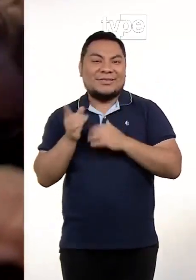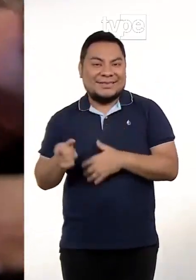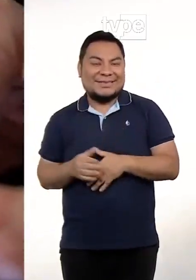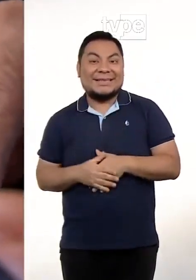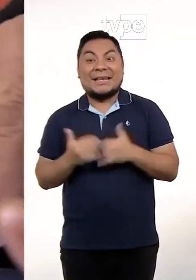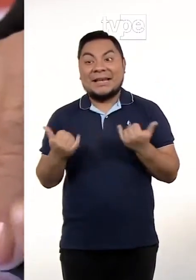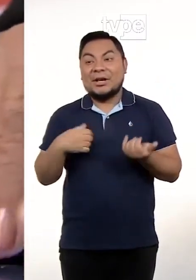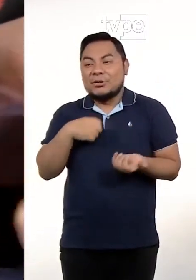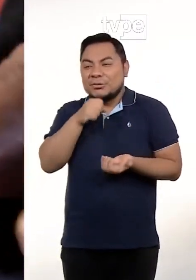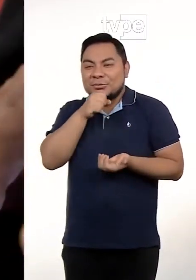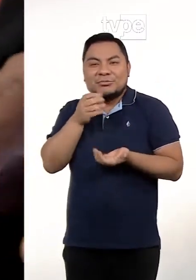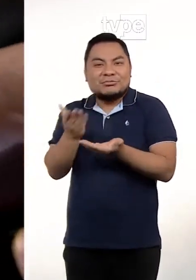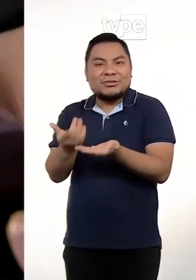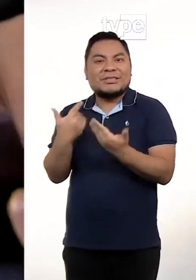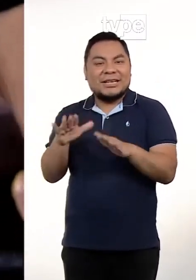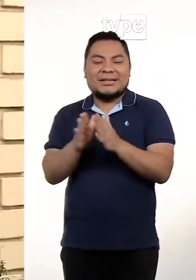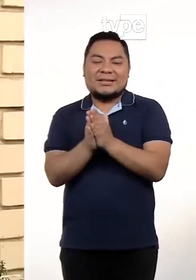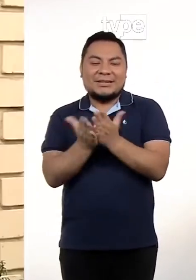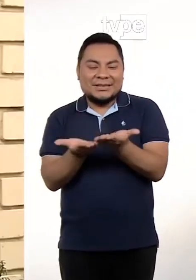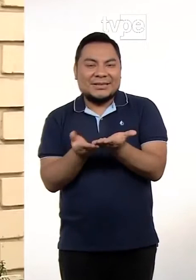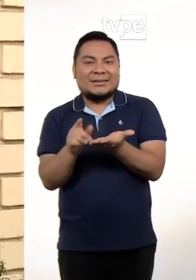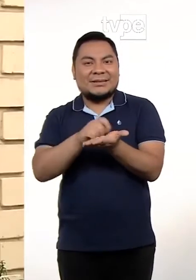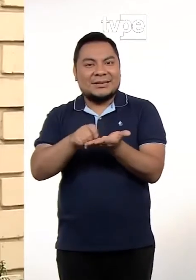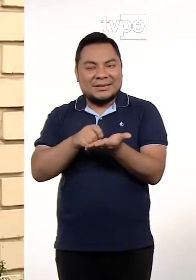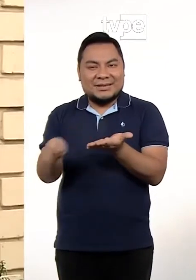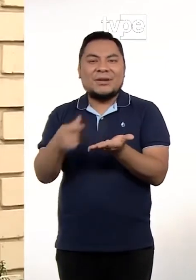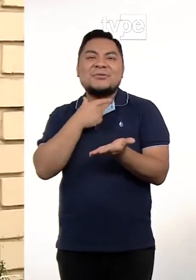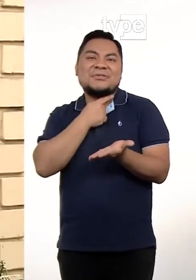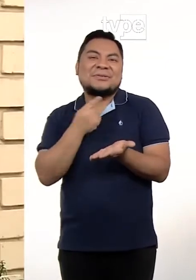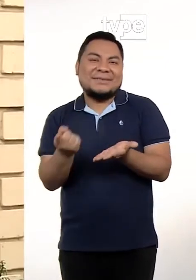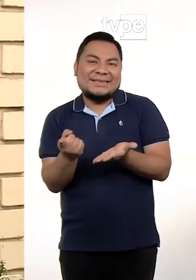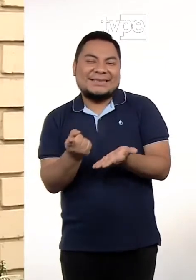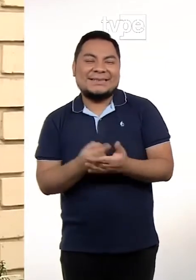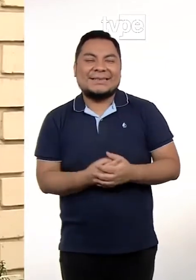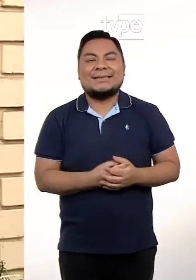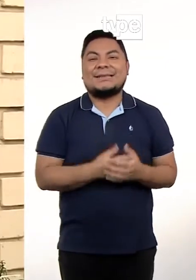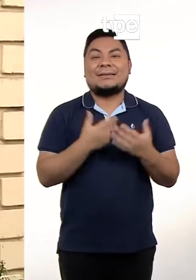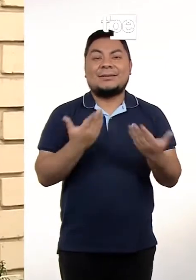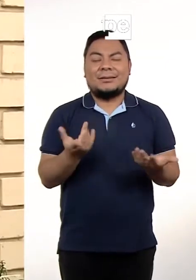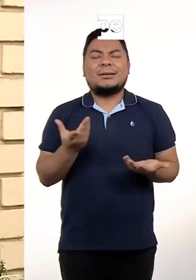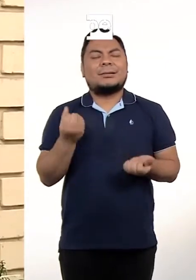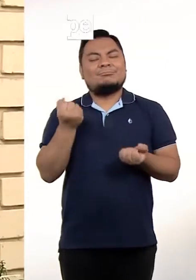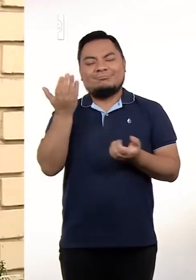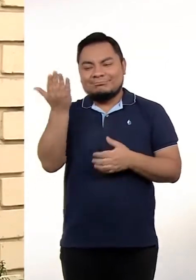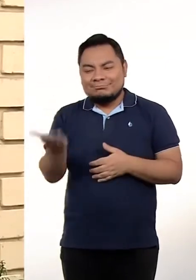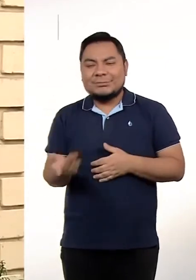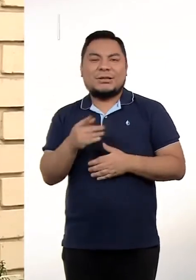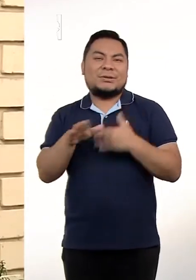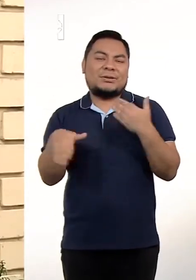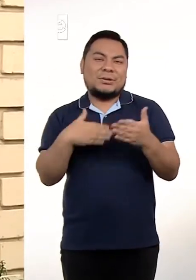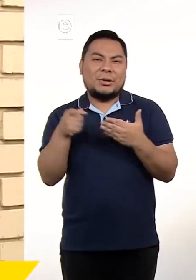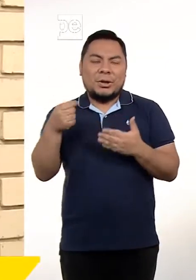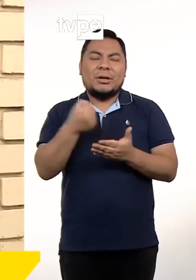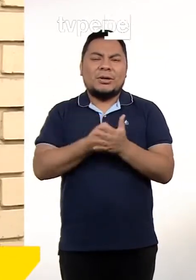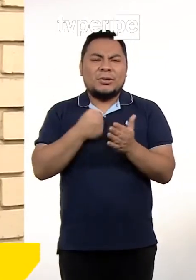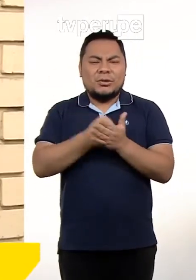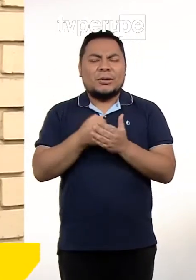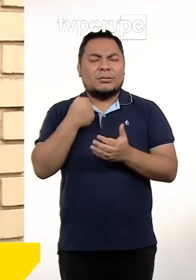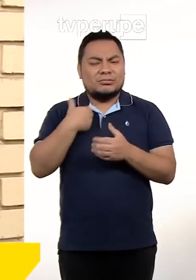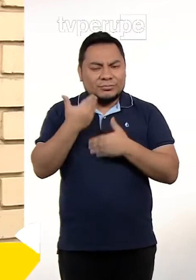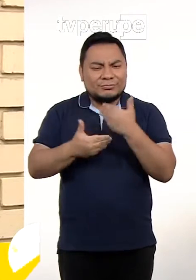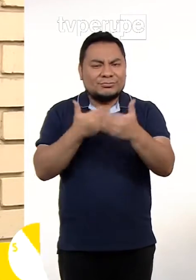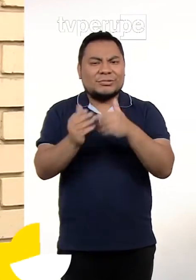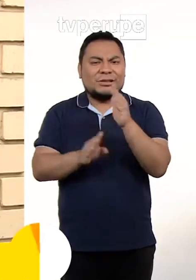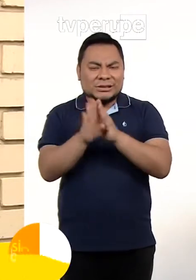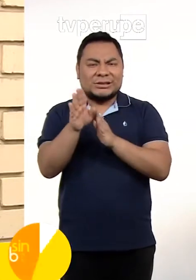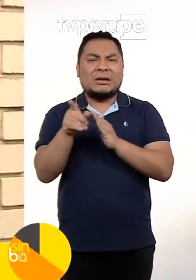años atrás. Miren, Angelita, la edad que tiene y ya tiene el libro en manos. si no fuera por ella, por la tenacidad que ha